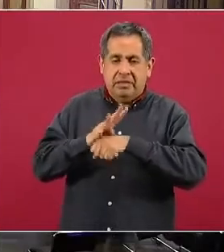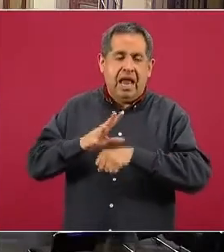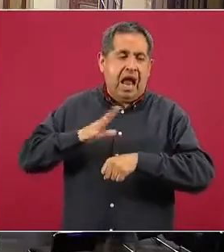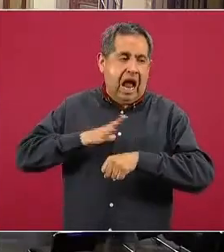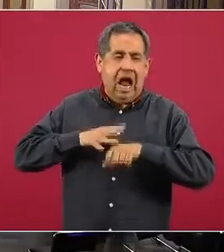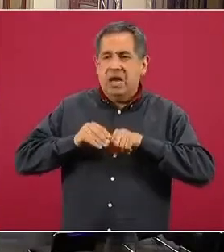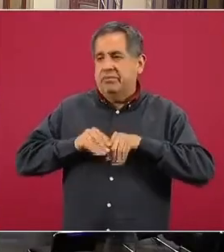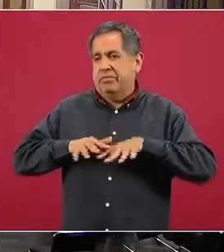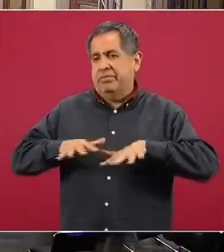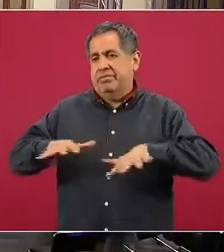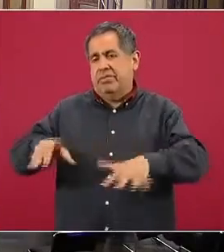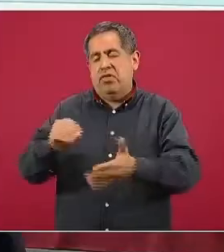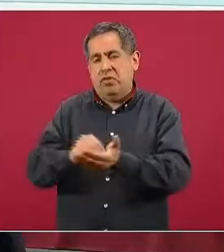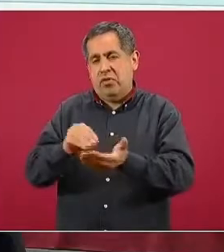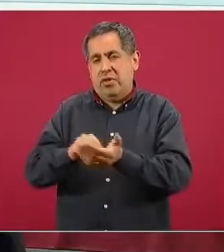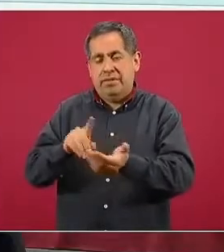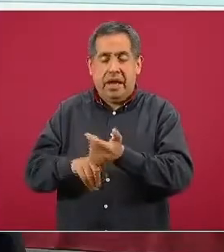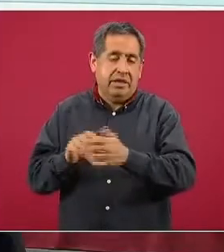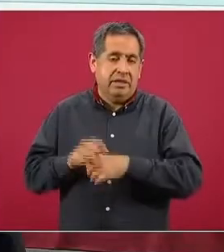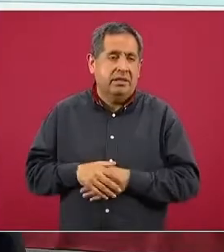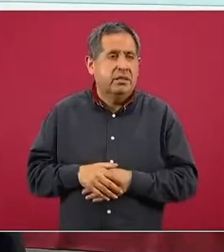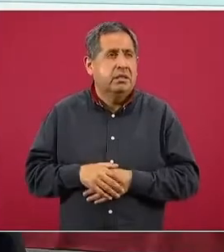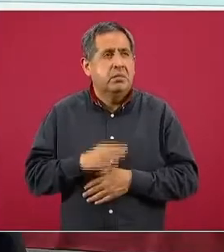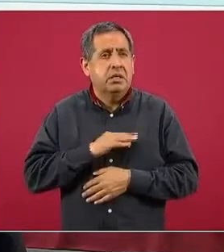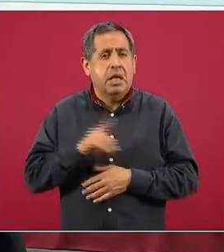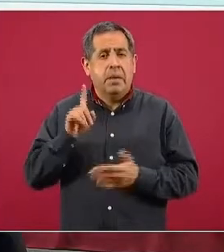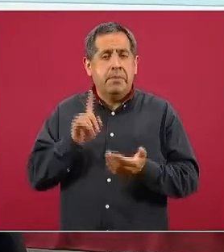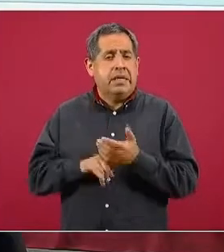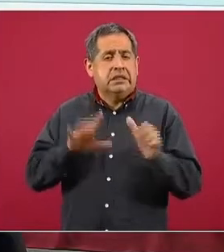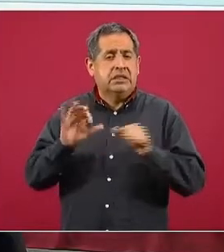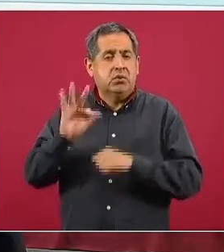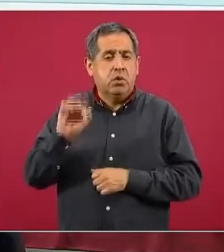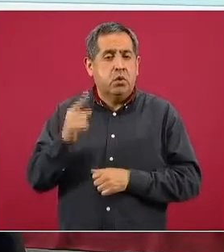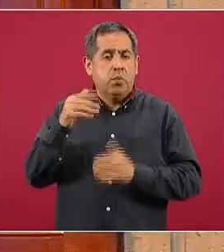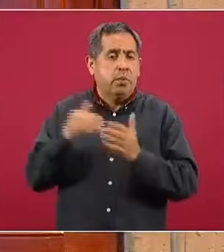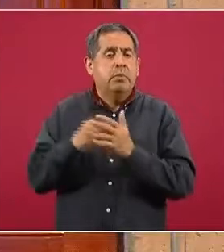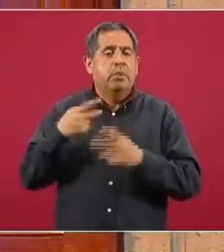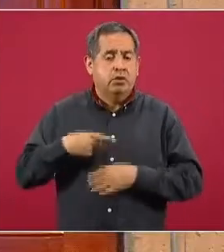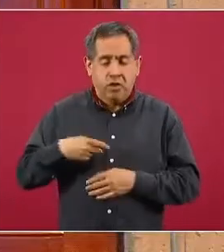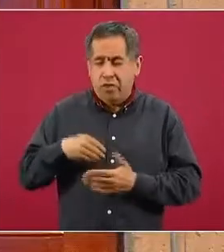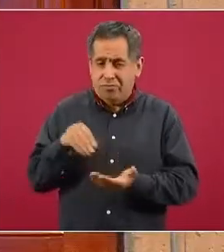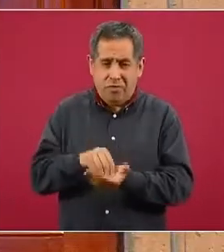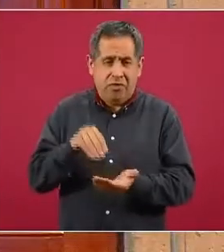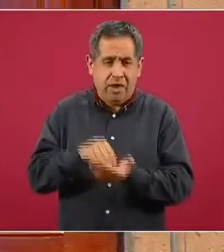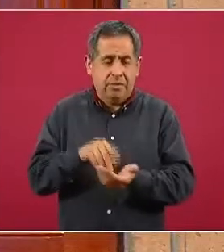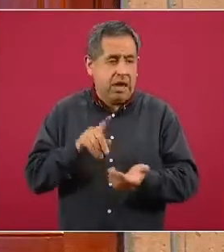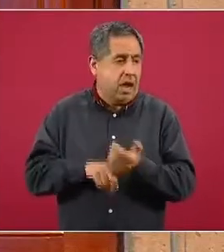activa en el país. También más de 641.000 personas se estiman ya